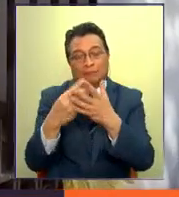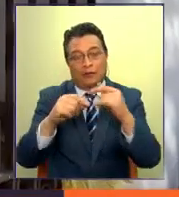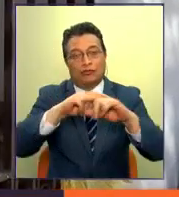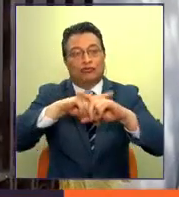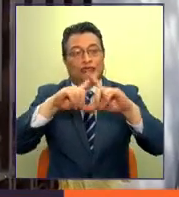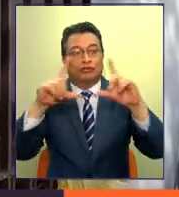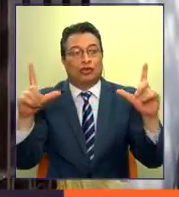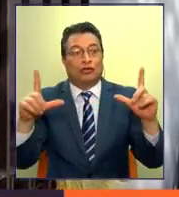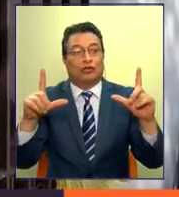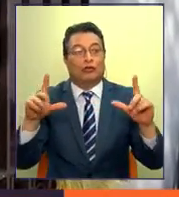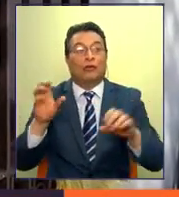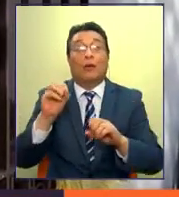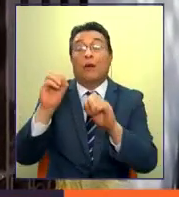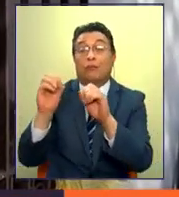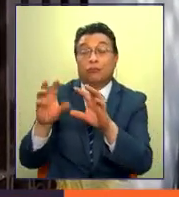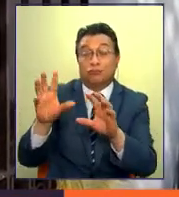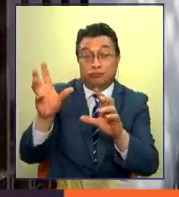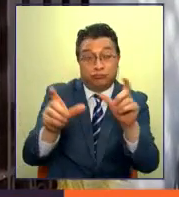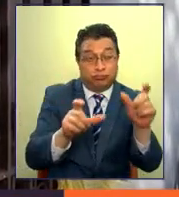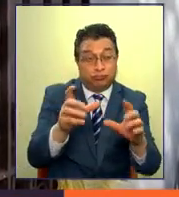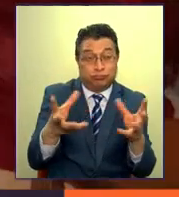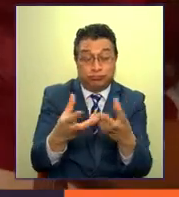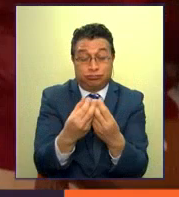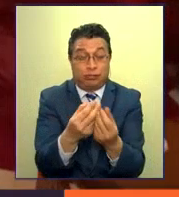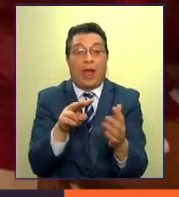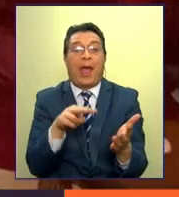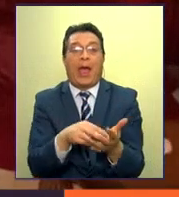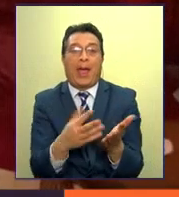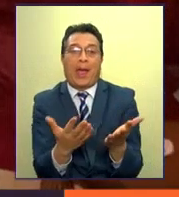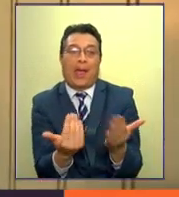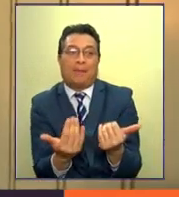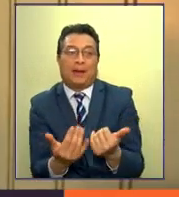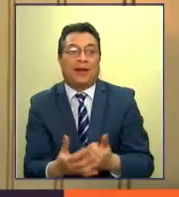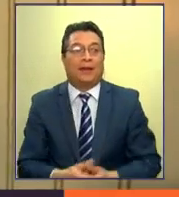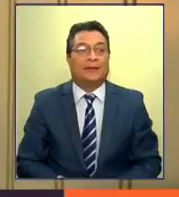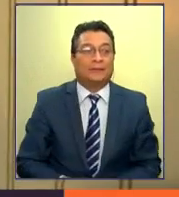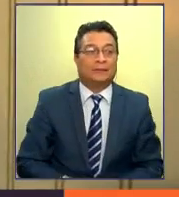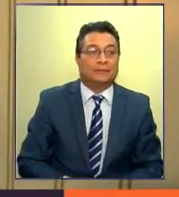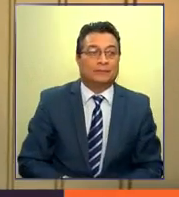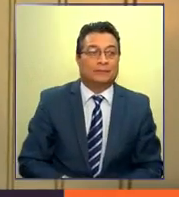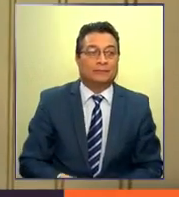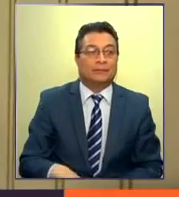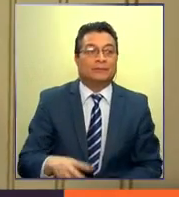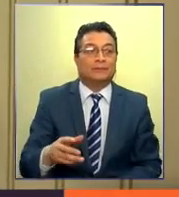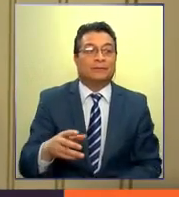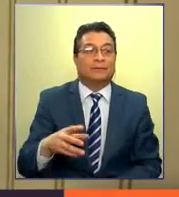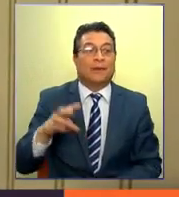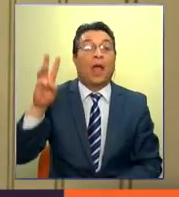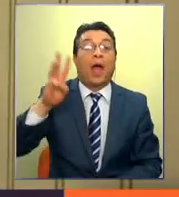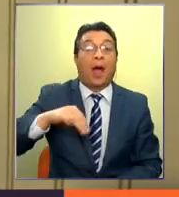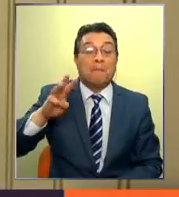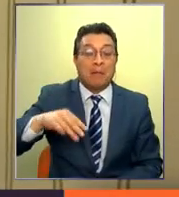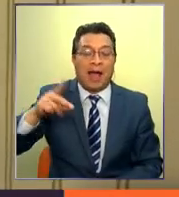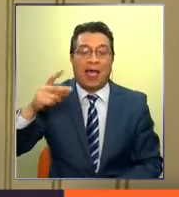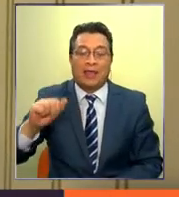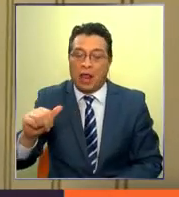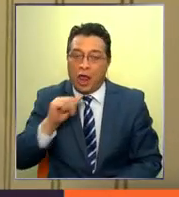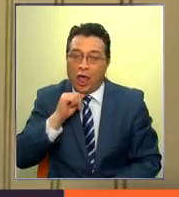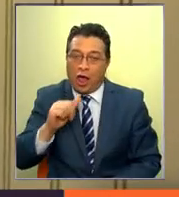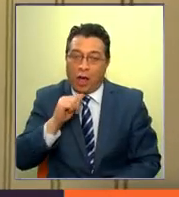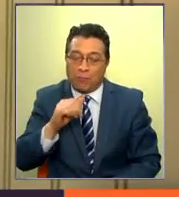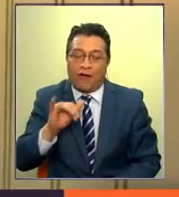la multitud te está esperando. A la madre de los pobres y el